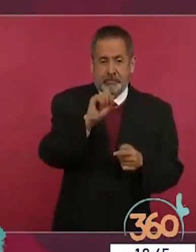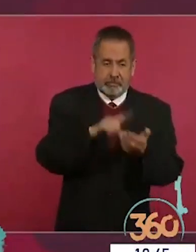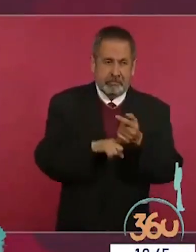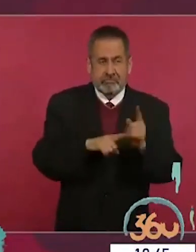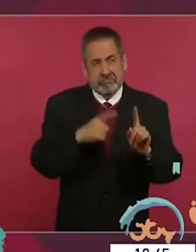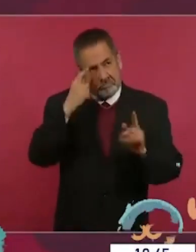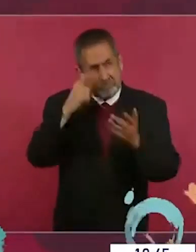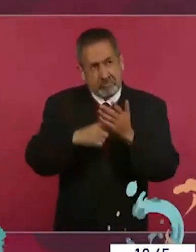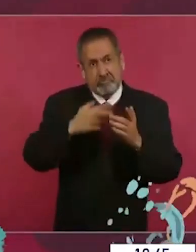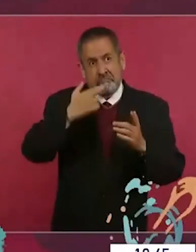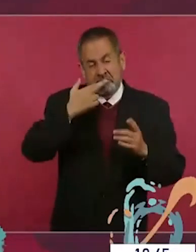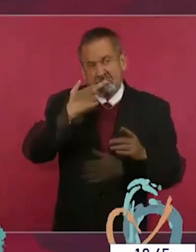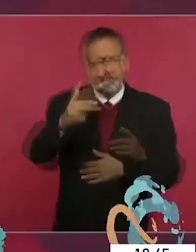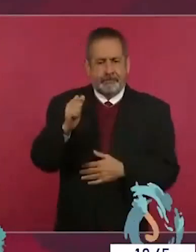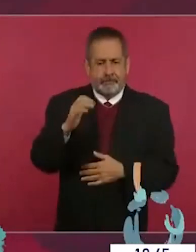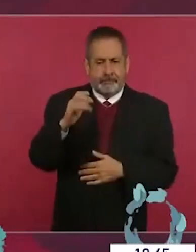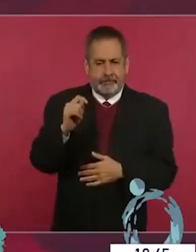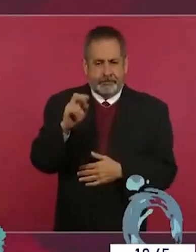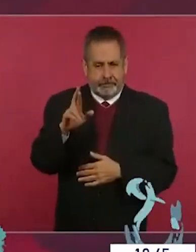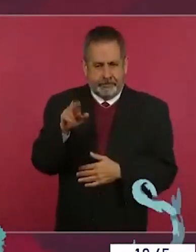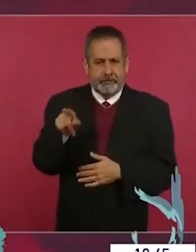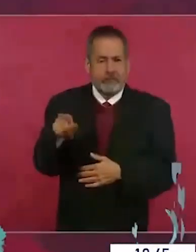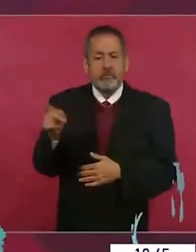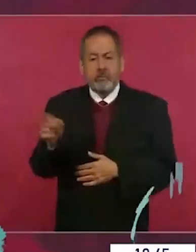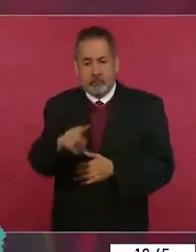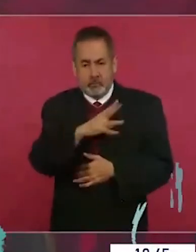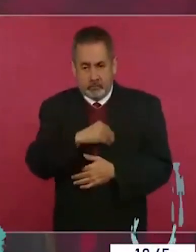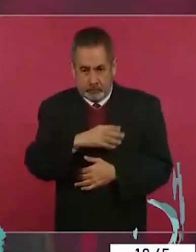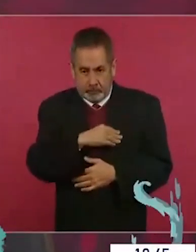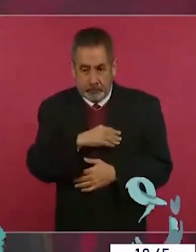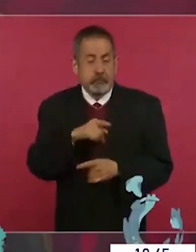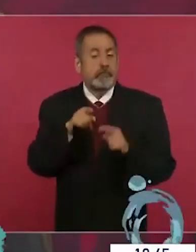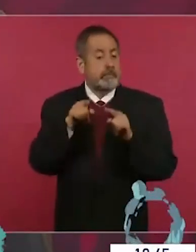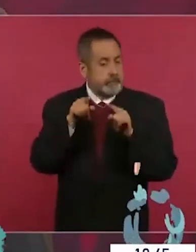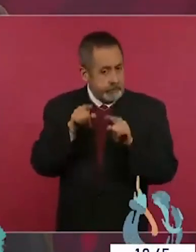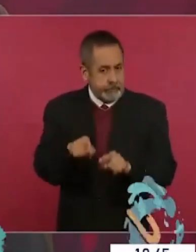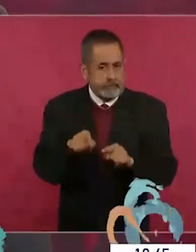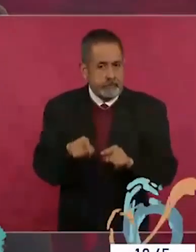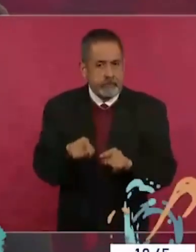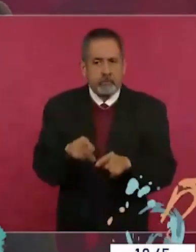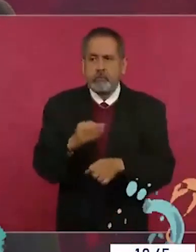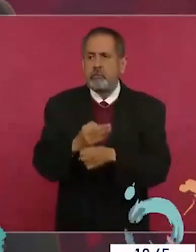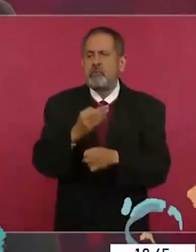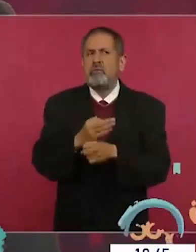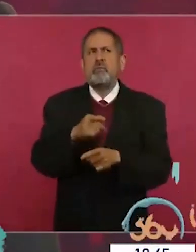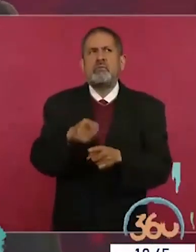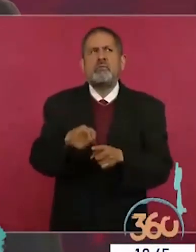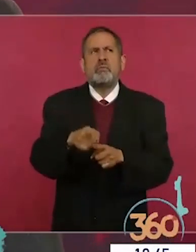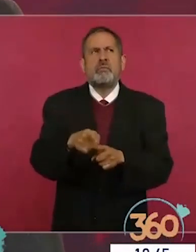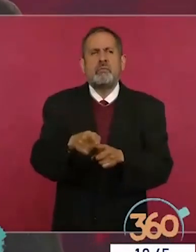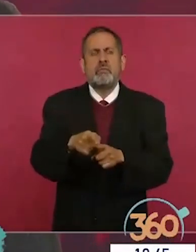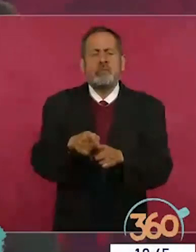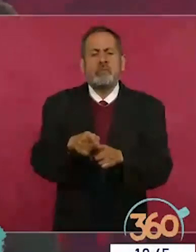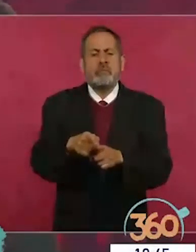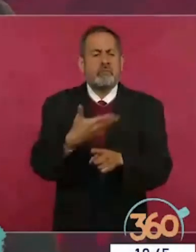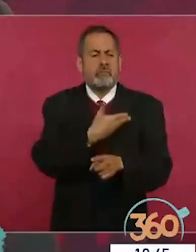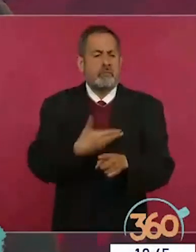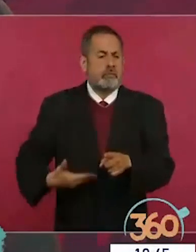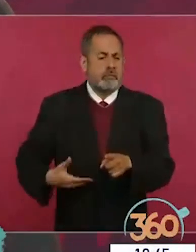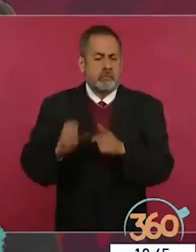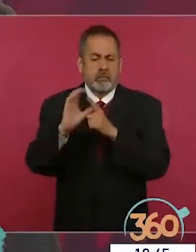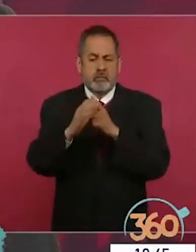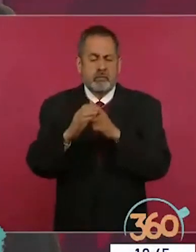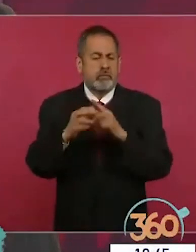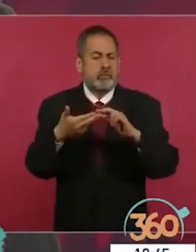no el mejor. Es el presidente de la Comisión de Relaciones Exteriores